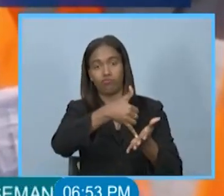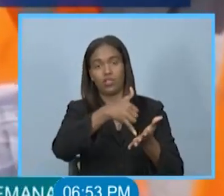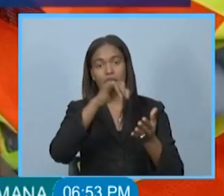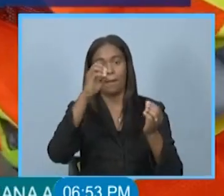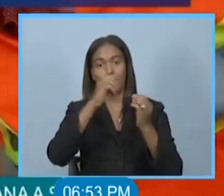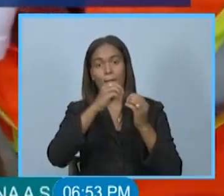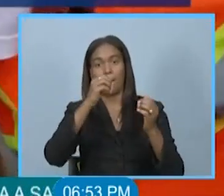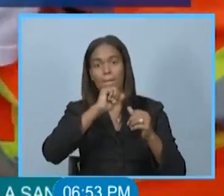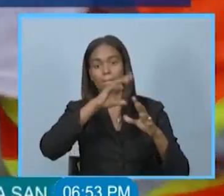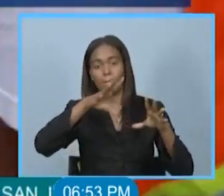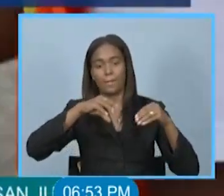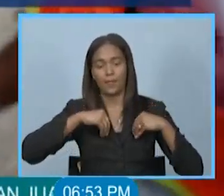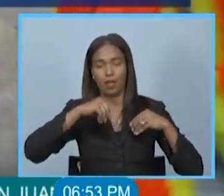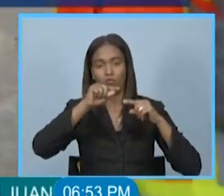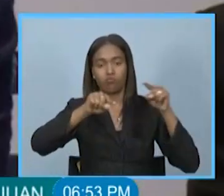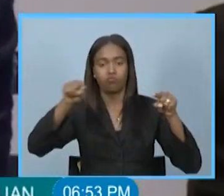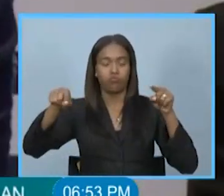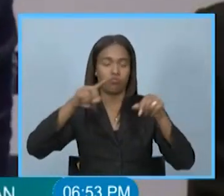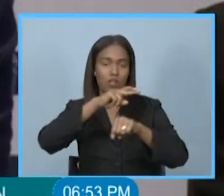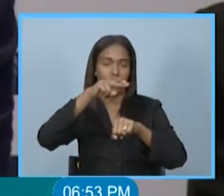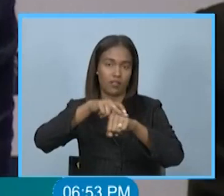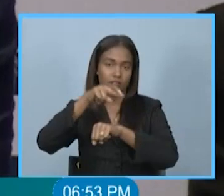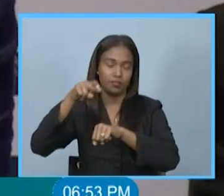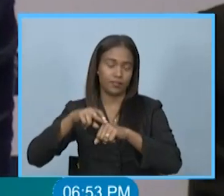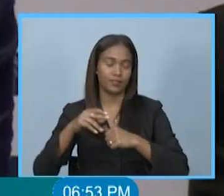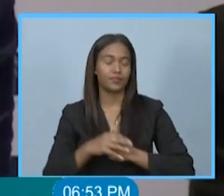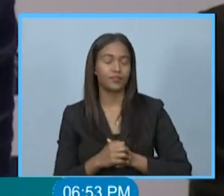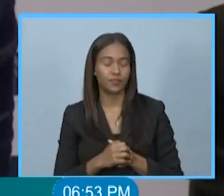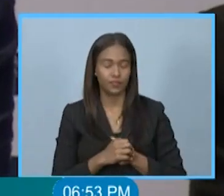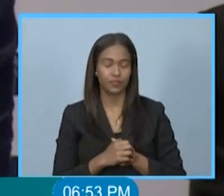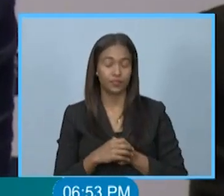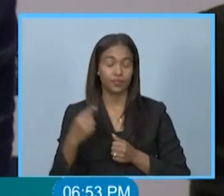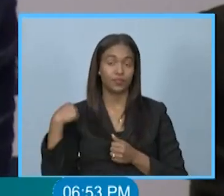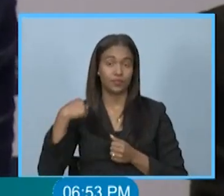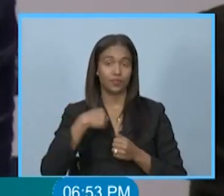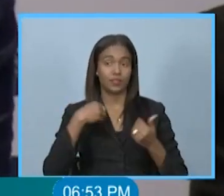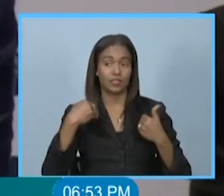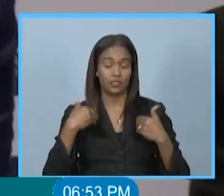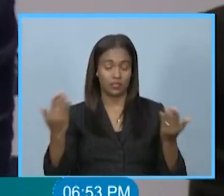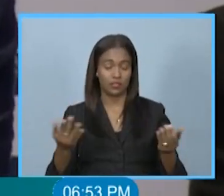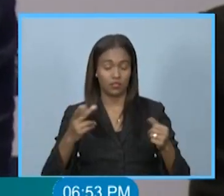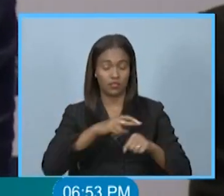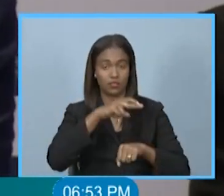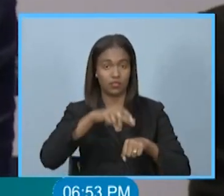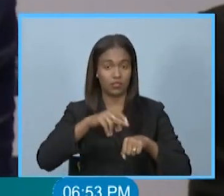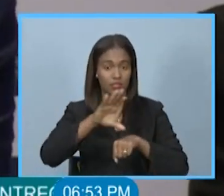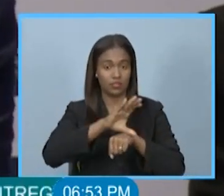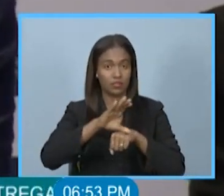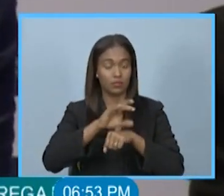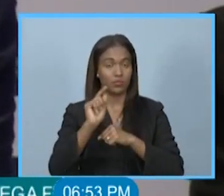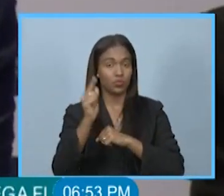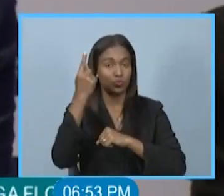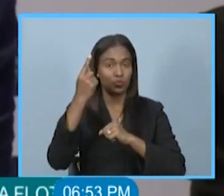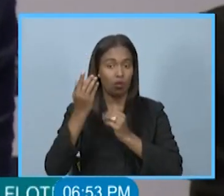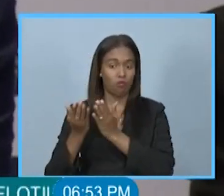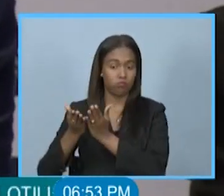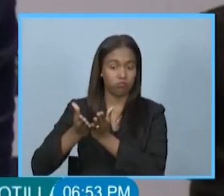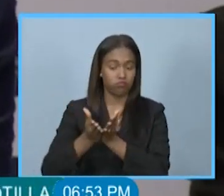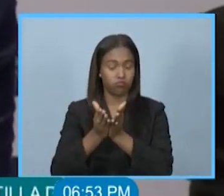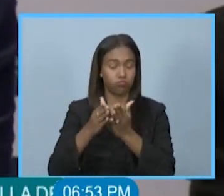más de aprobación en la región del Caribe nosotros tenemos en la región del Caribe los únicos puertos